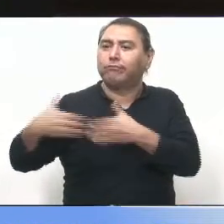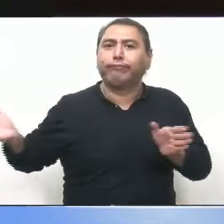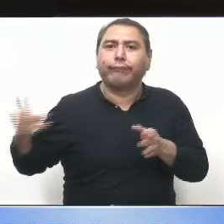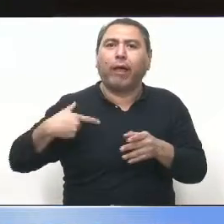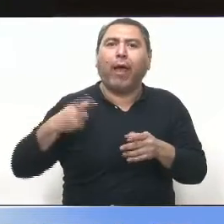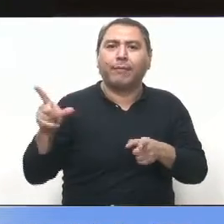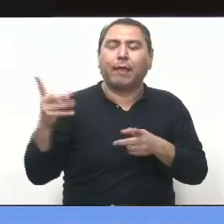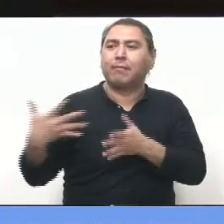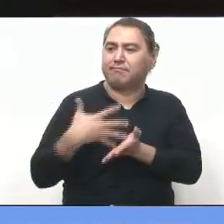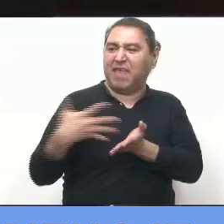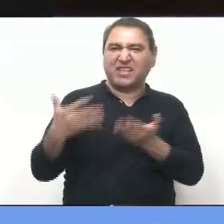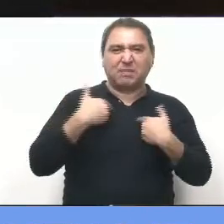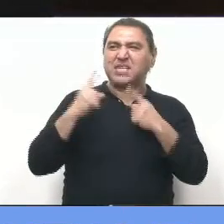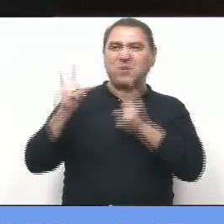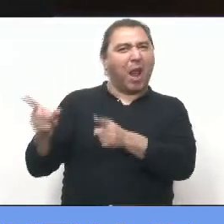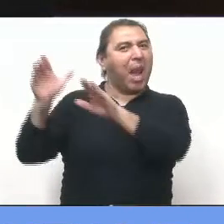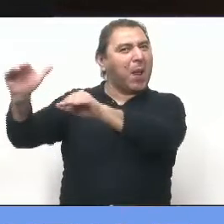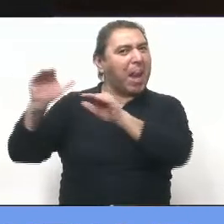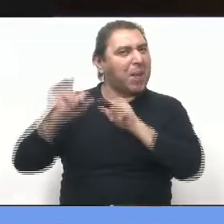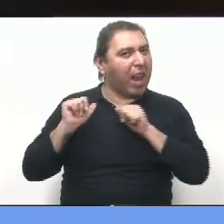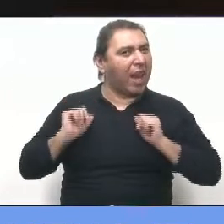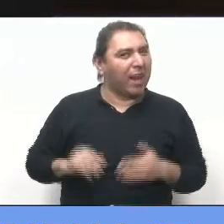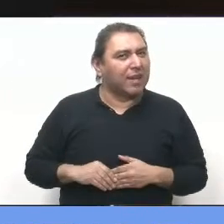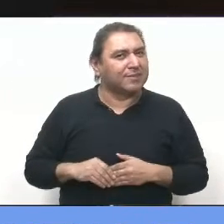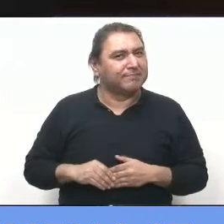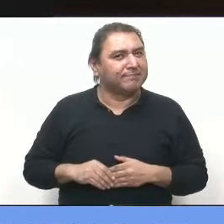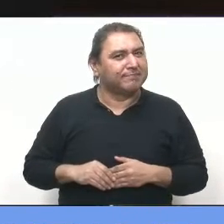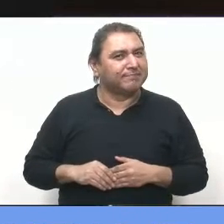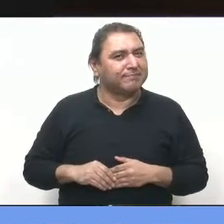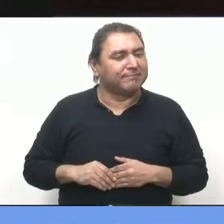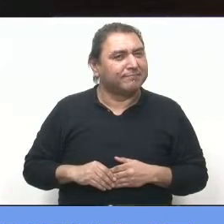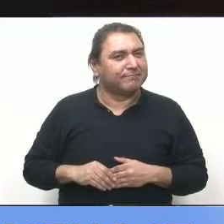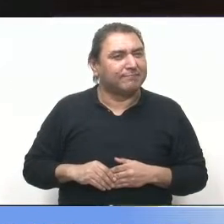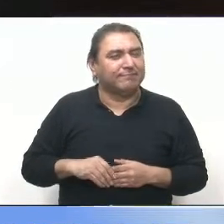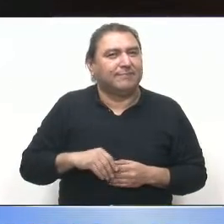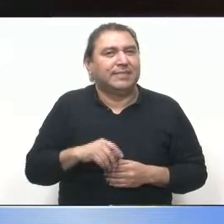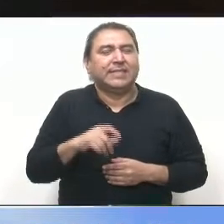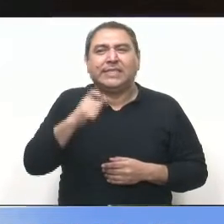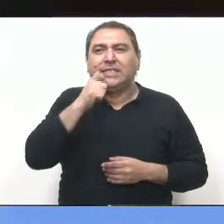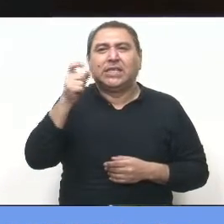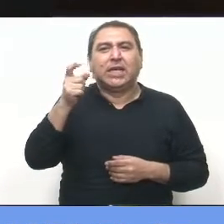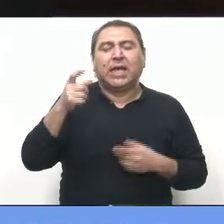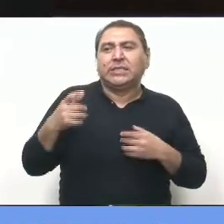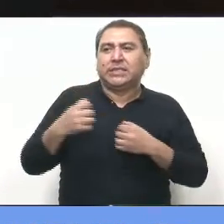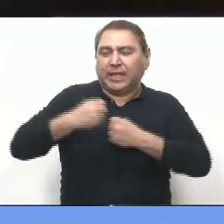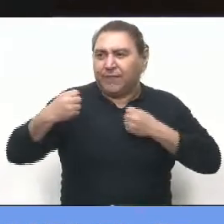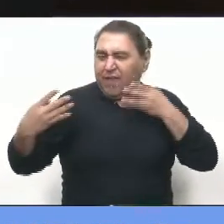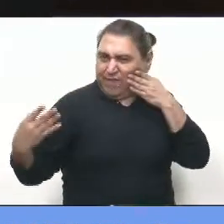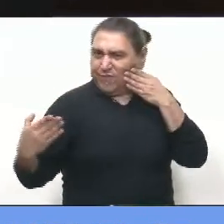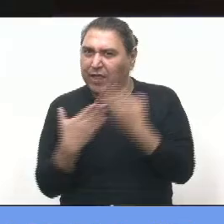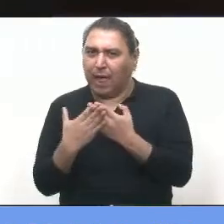desprecian. Señora, nadie que se atreva a los poderosos va a ser reconocido.